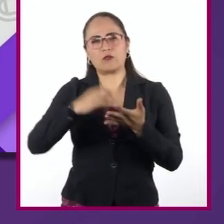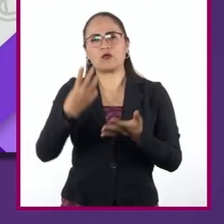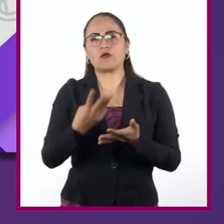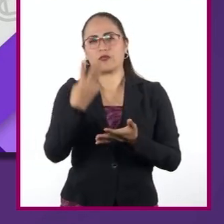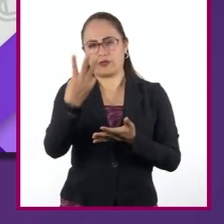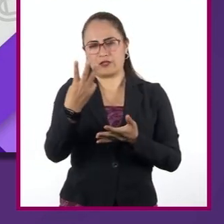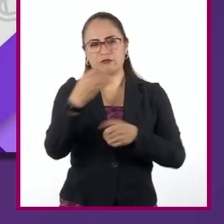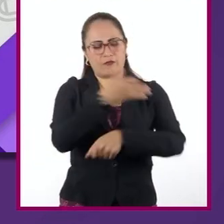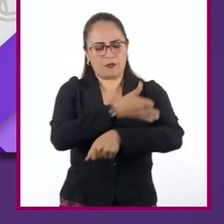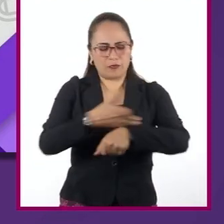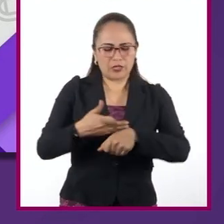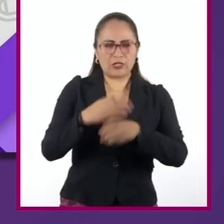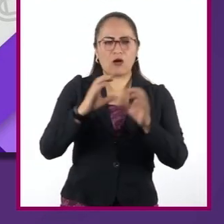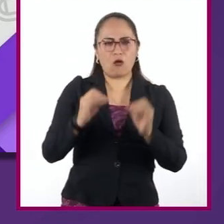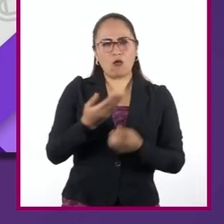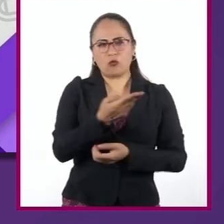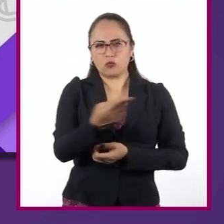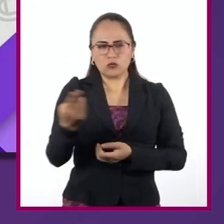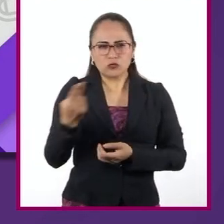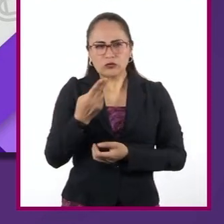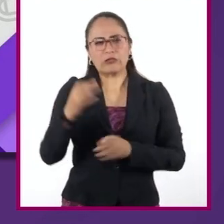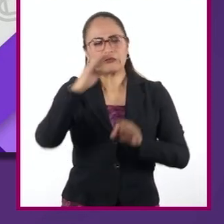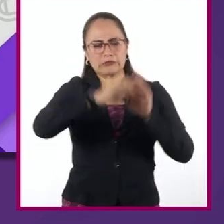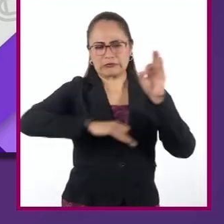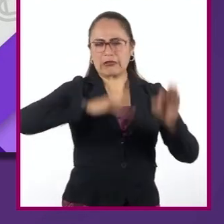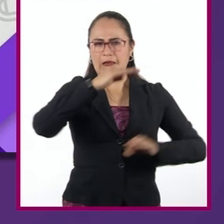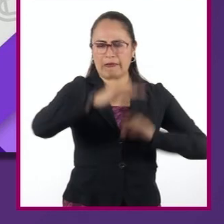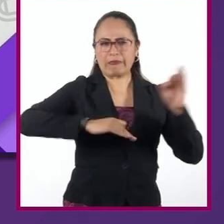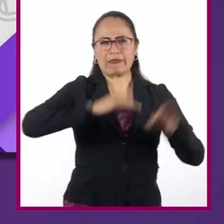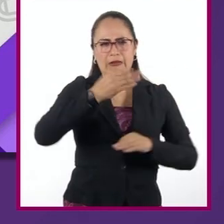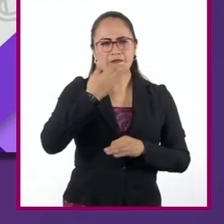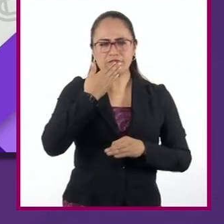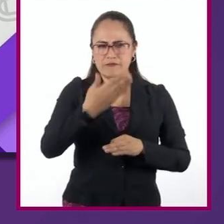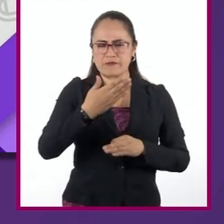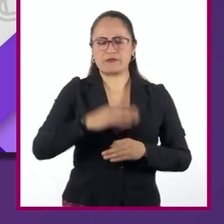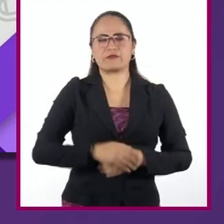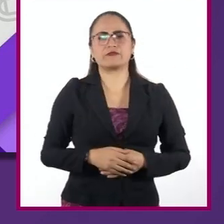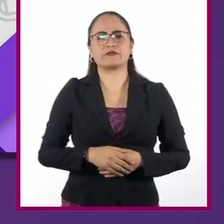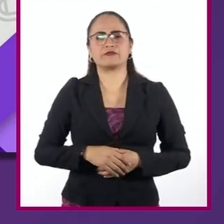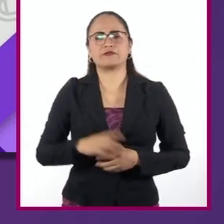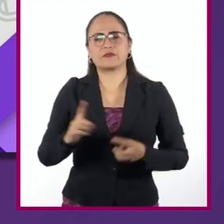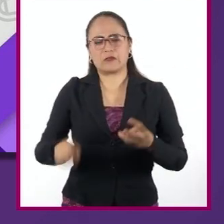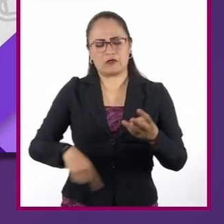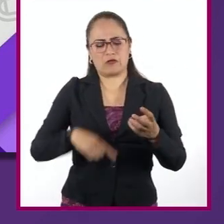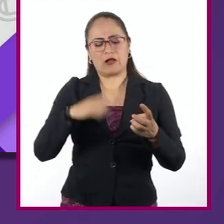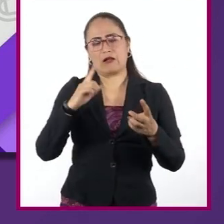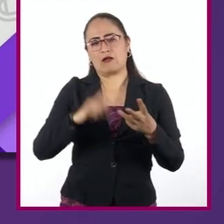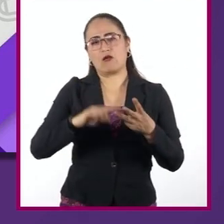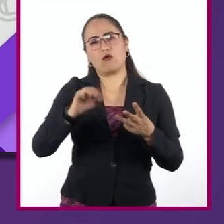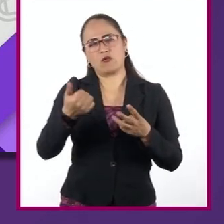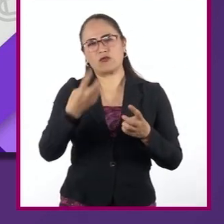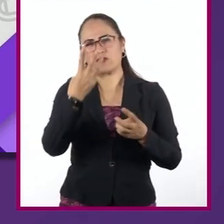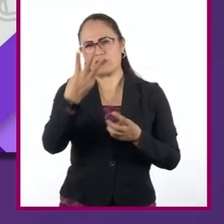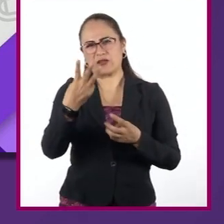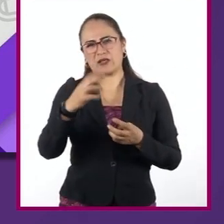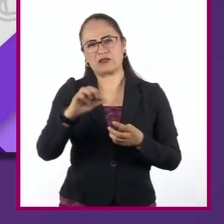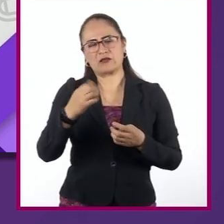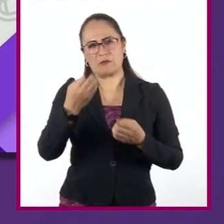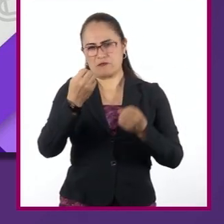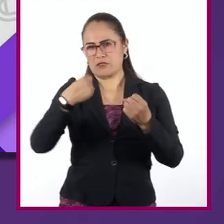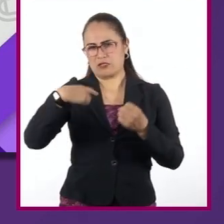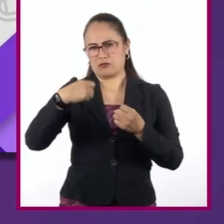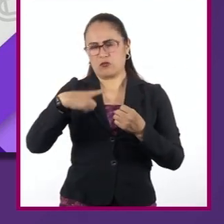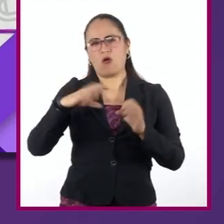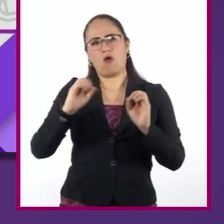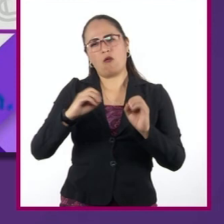o ustedes hayan ejercido un trato digno hacia su persona y 3 casos de trato digno hacia otras